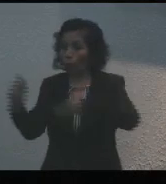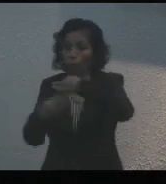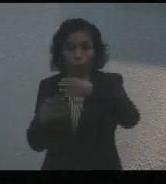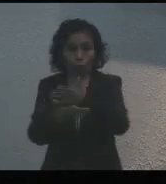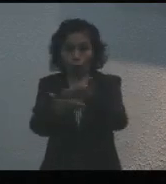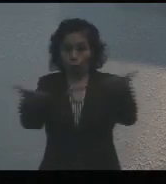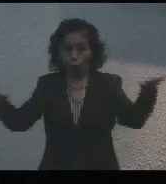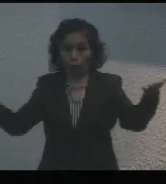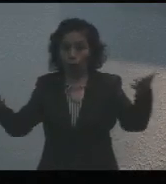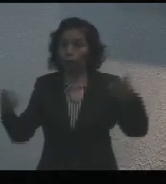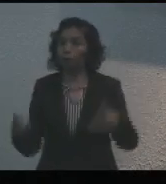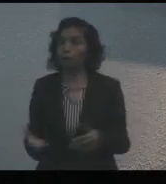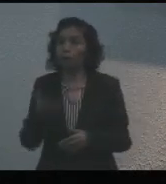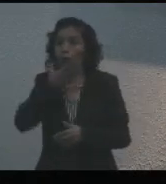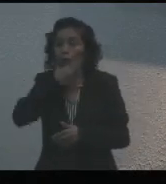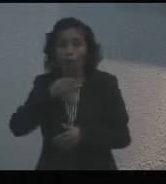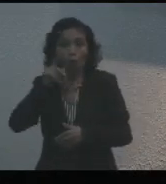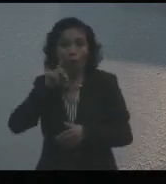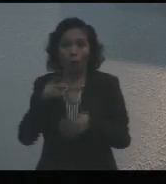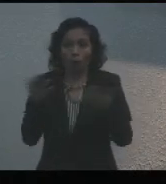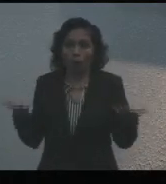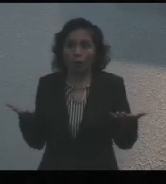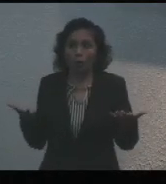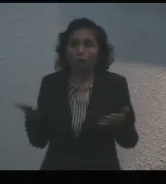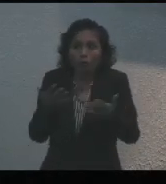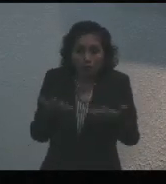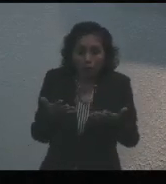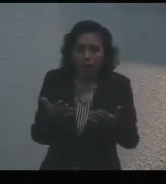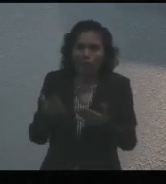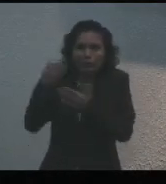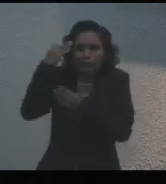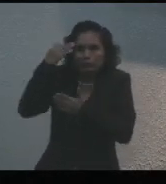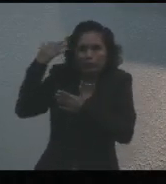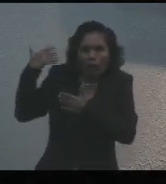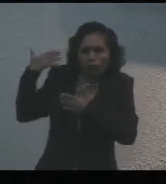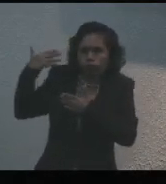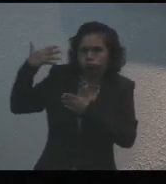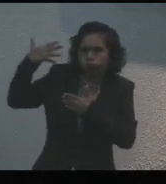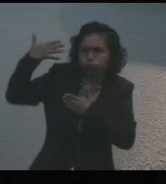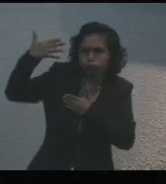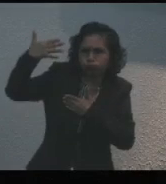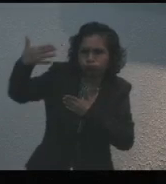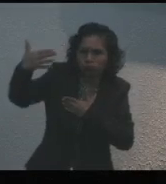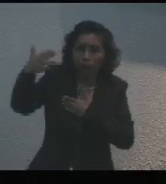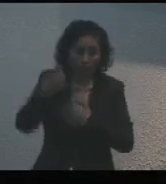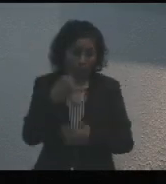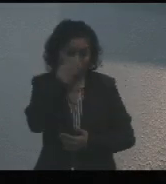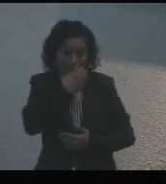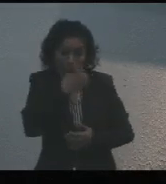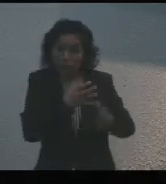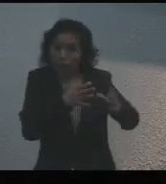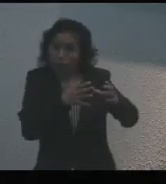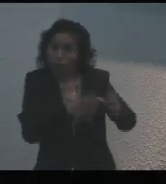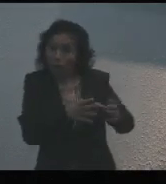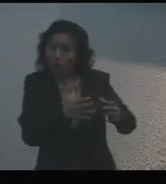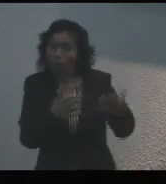todos los mexicanos. Durante la conformación y la trayectoria del Colegio Militar,